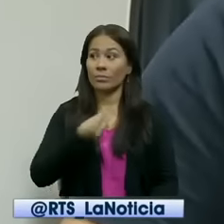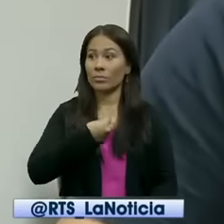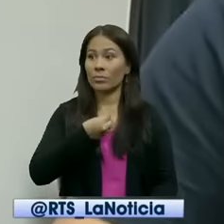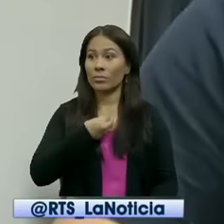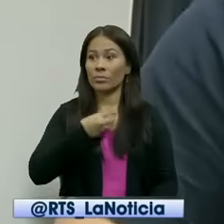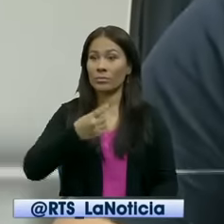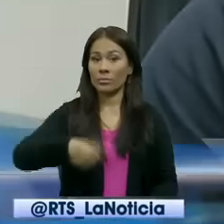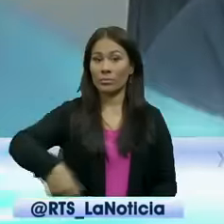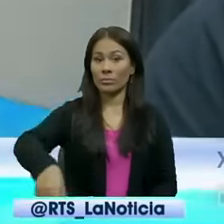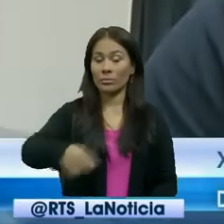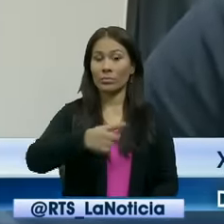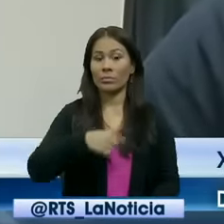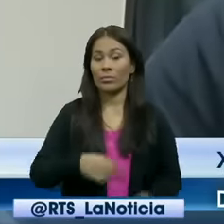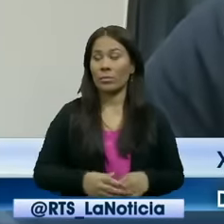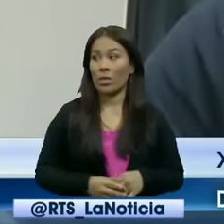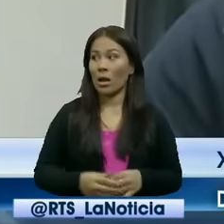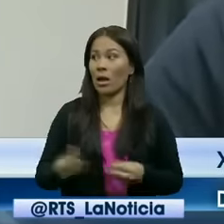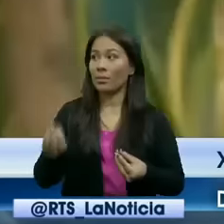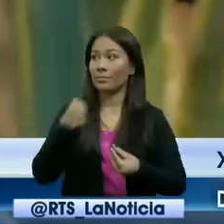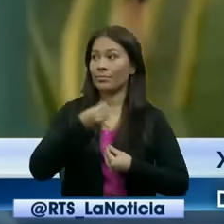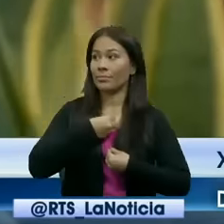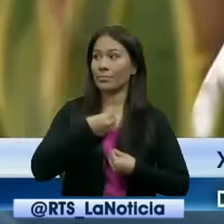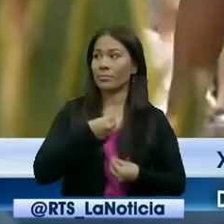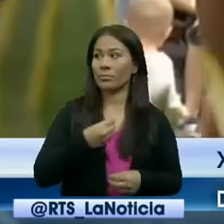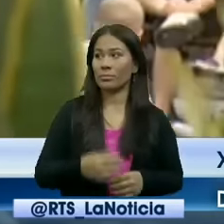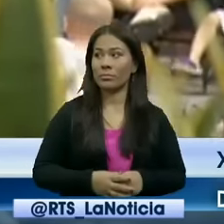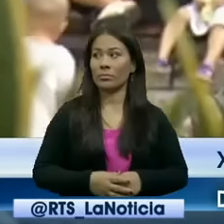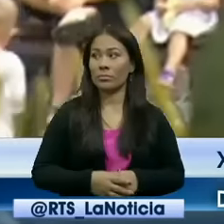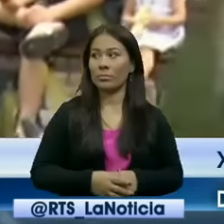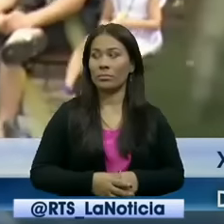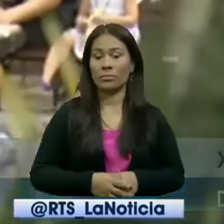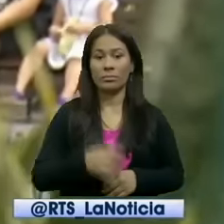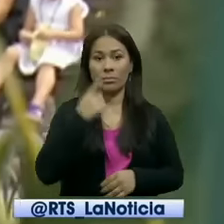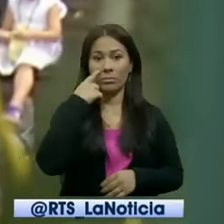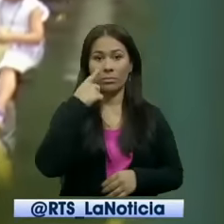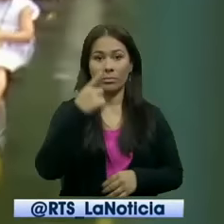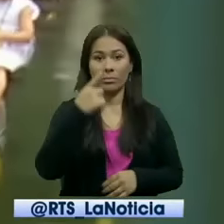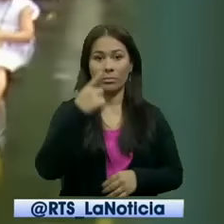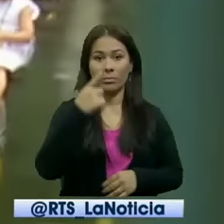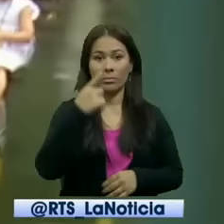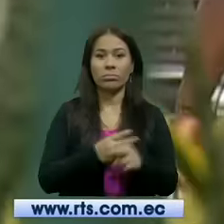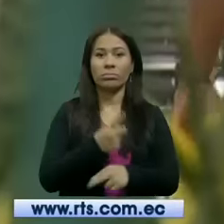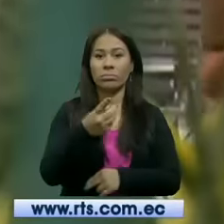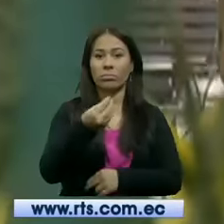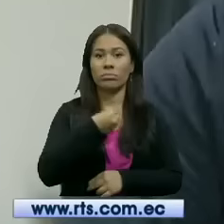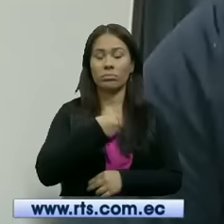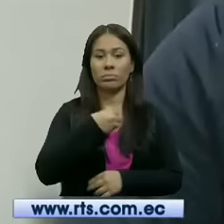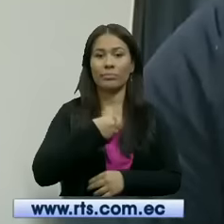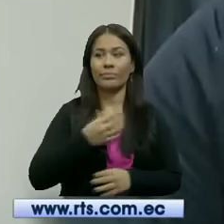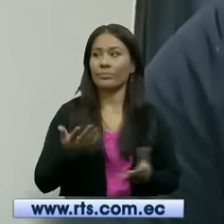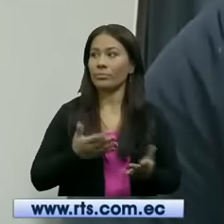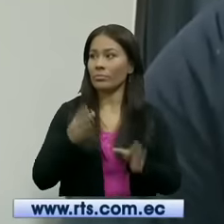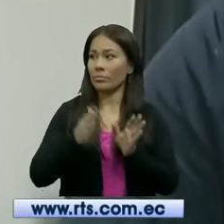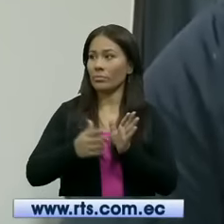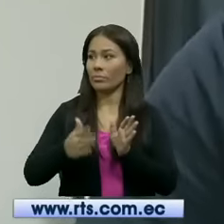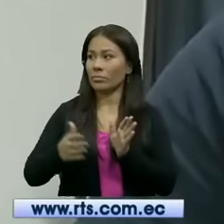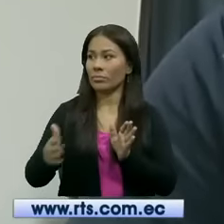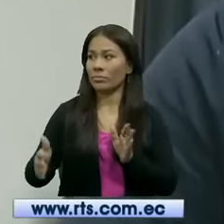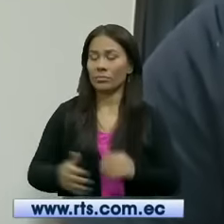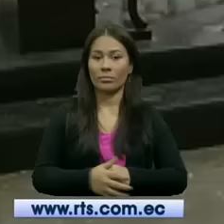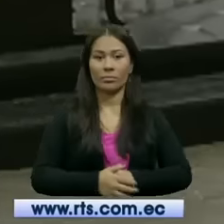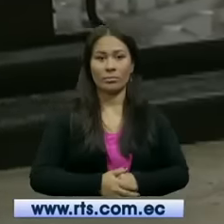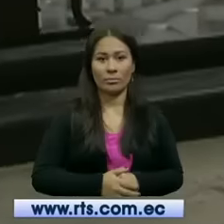aquello. Y va a estar también en doble jornada un policía metropolitano ahí o guardia cuidando el